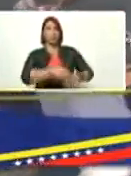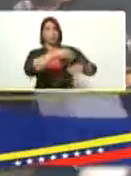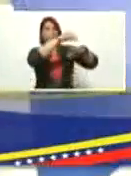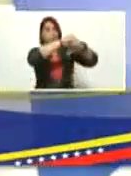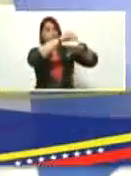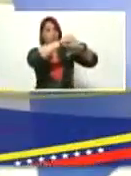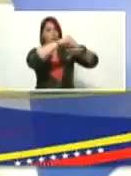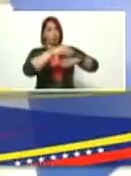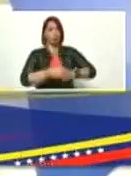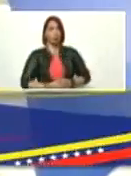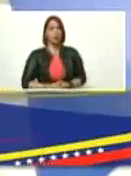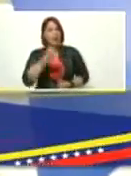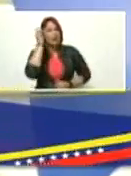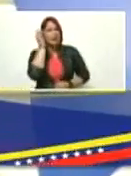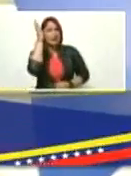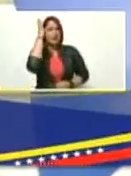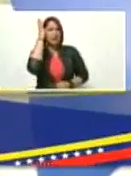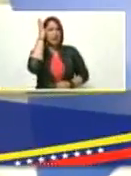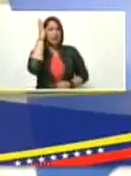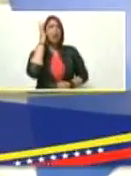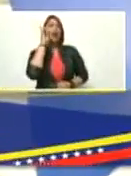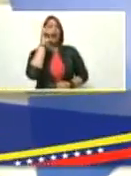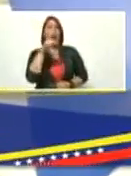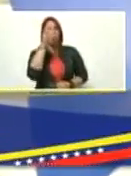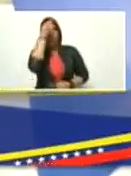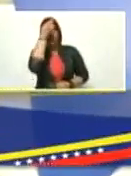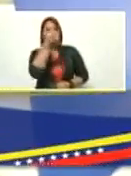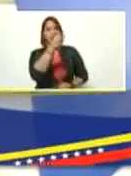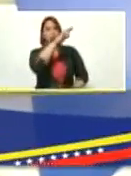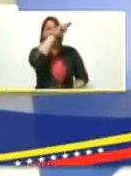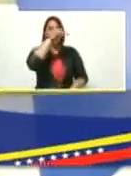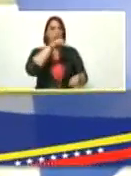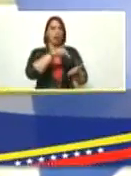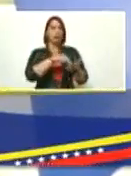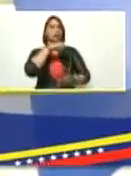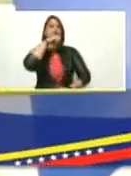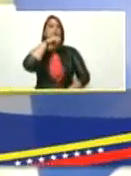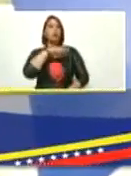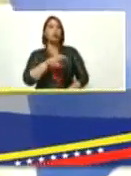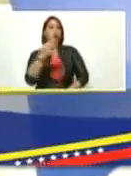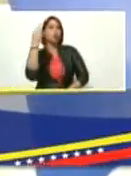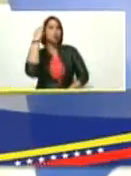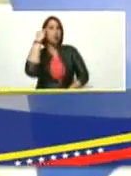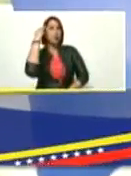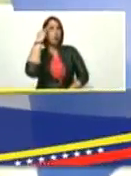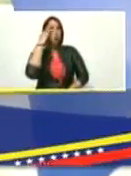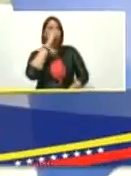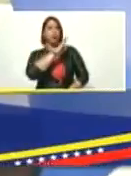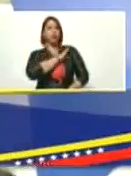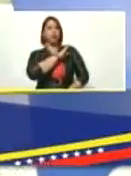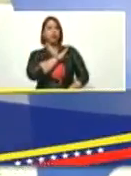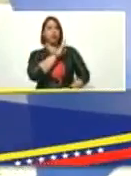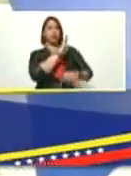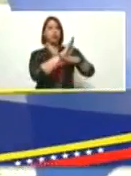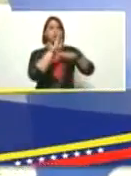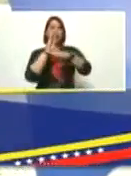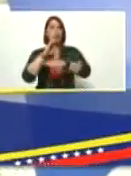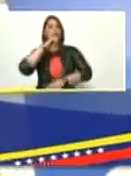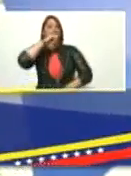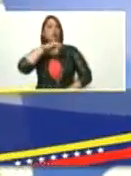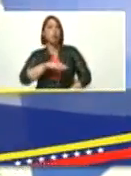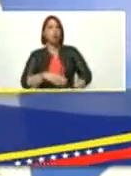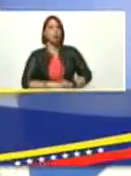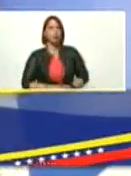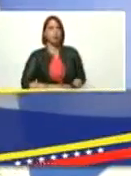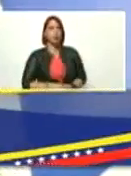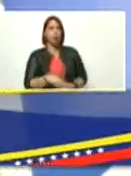Solicitamos la creación de un Consejo Nacional de Historia, Memoria y Patrimonio Histórico como